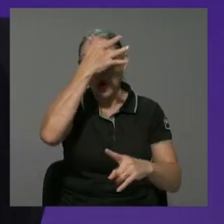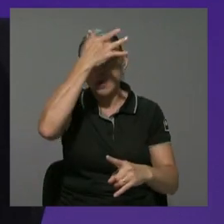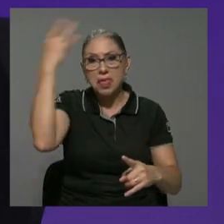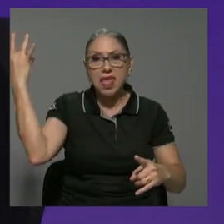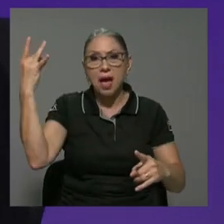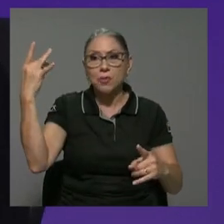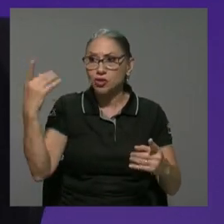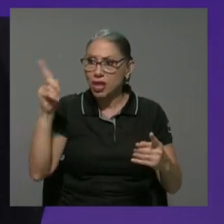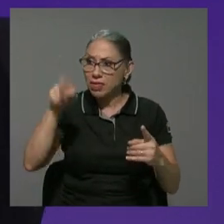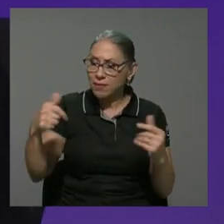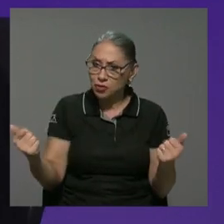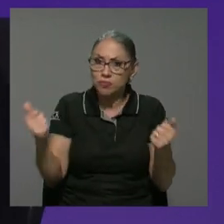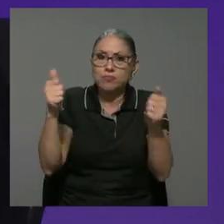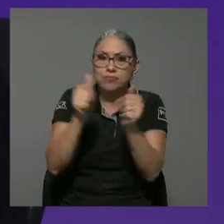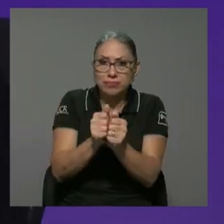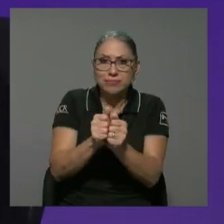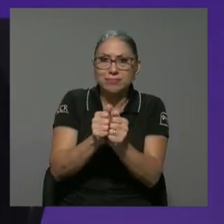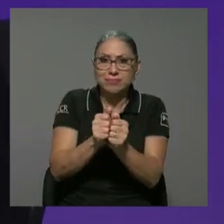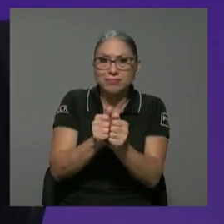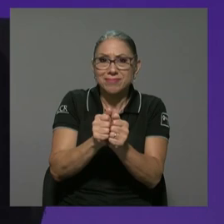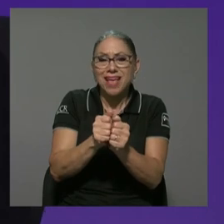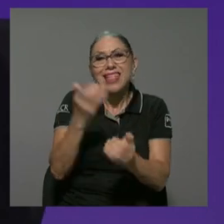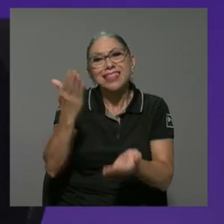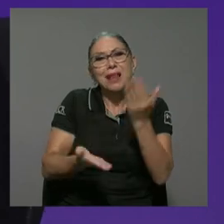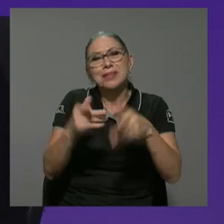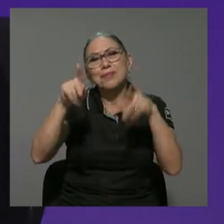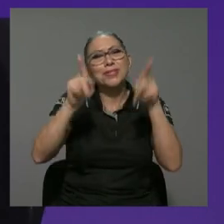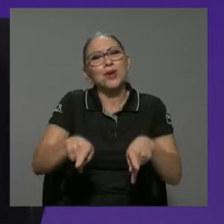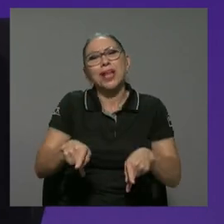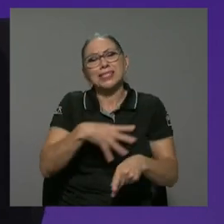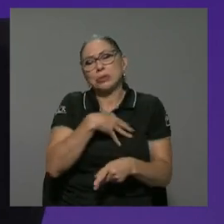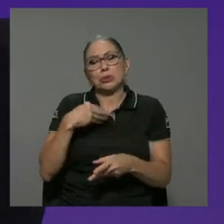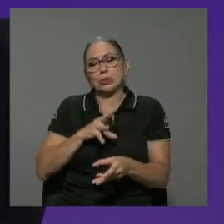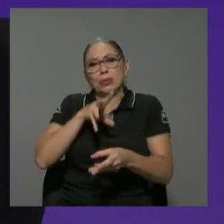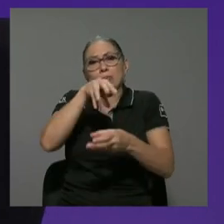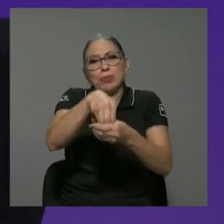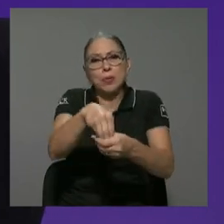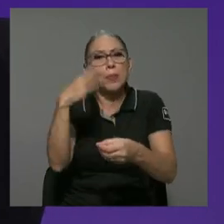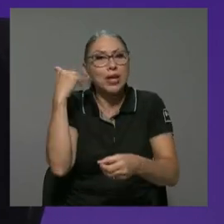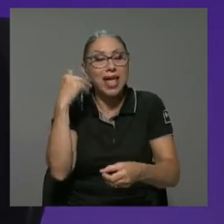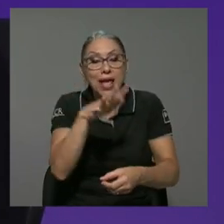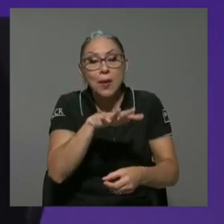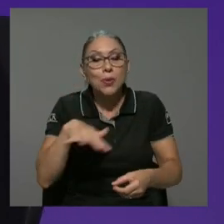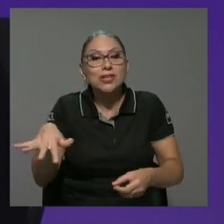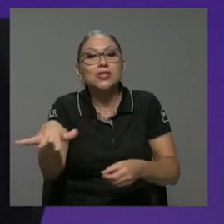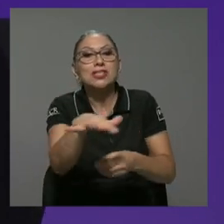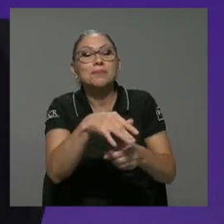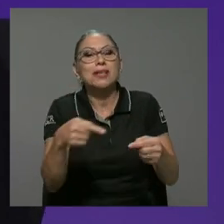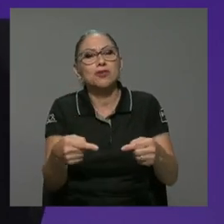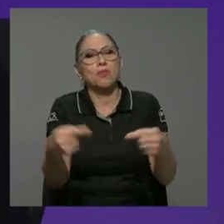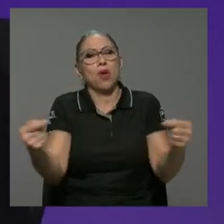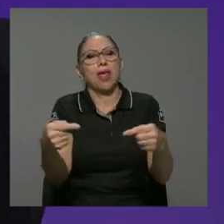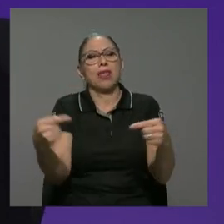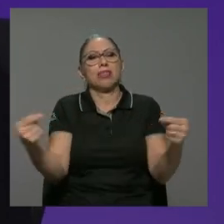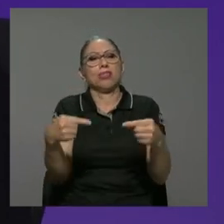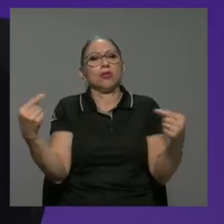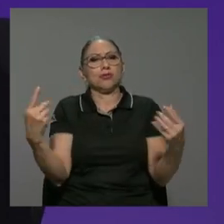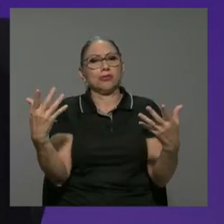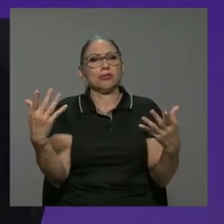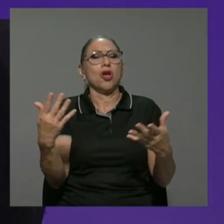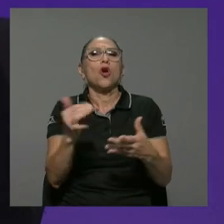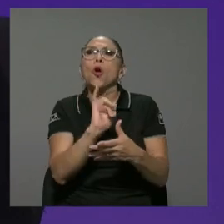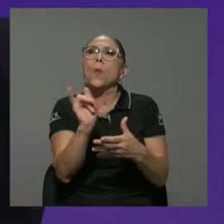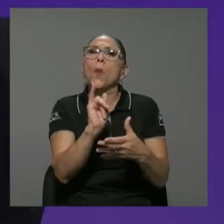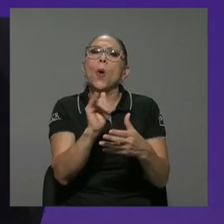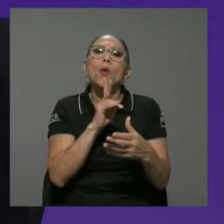es realmente por eso que tal vez las personas no se involucran, uh-huh. porque son espacios violentos, son espacios sí. que fraccionan, ¿verdad? Entonces creo que